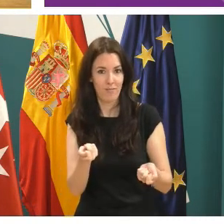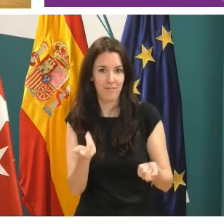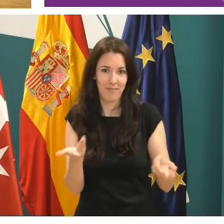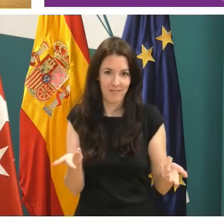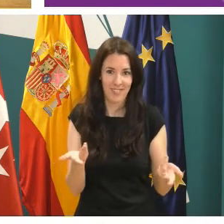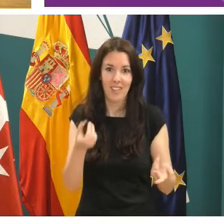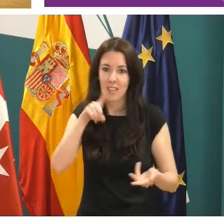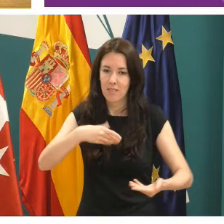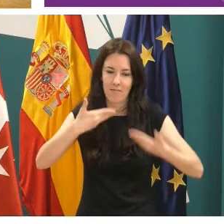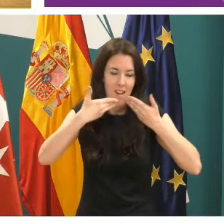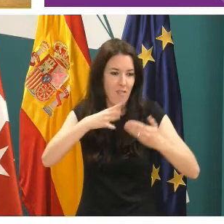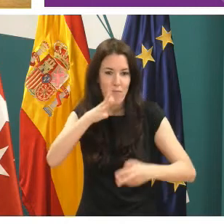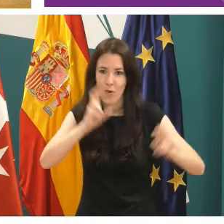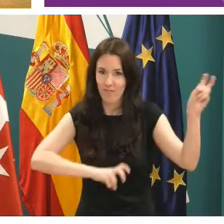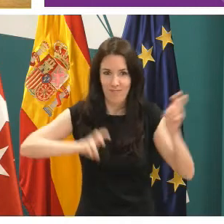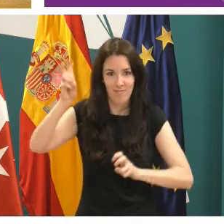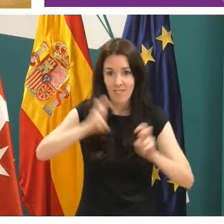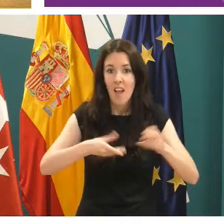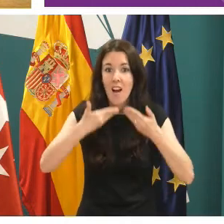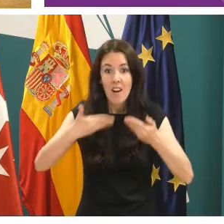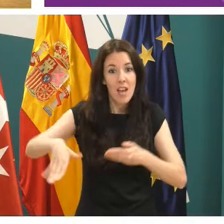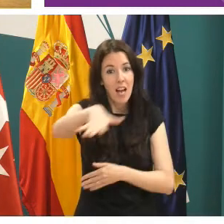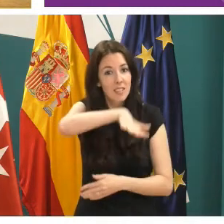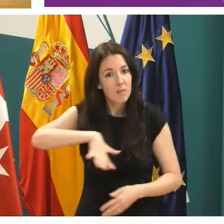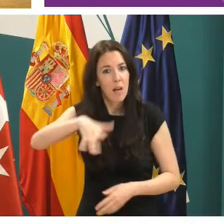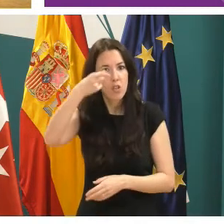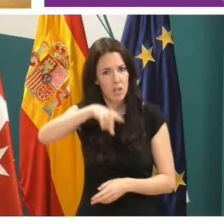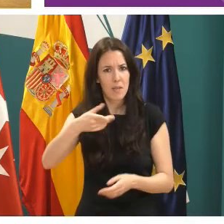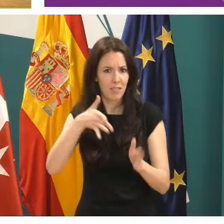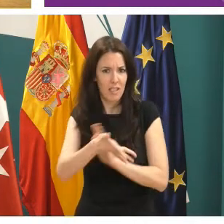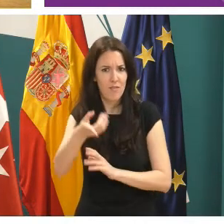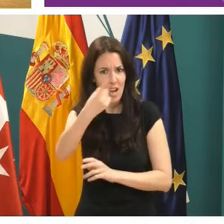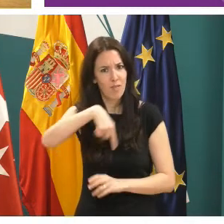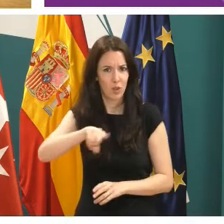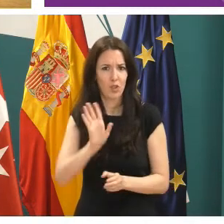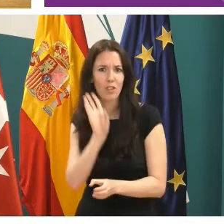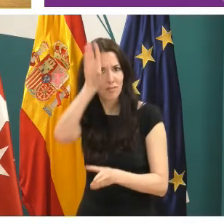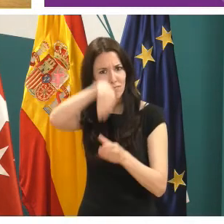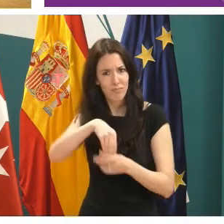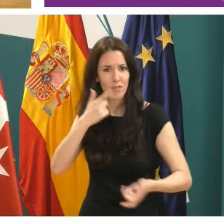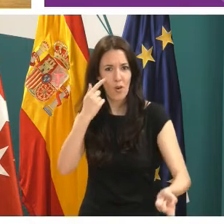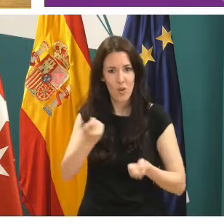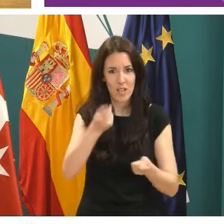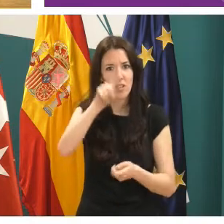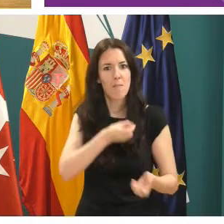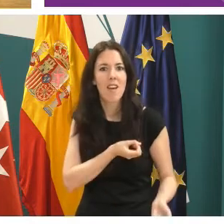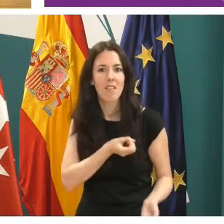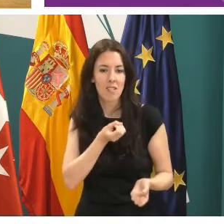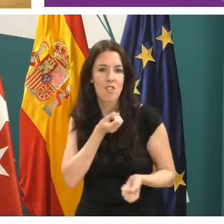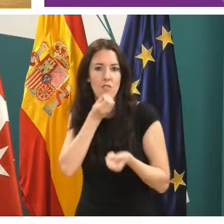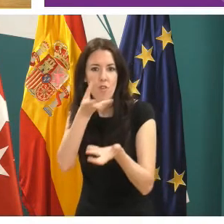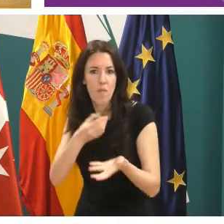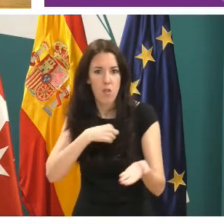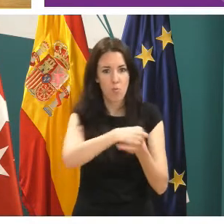pues agradeceros por estar aquí, ¿no? Gracias a estos espacios, vosotros también sois parte de esta coordinación y de esta transmisión de la información.